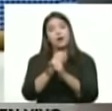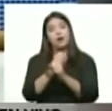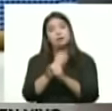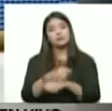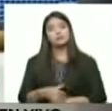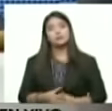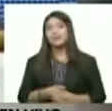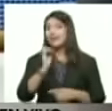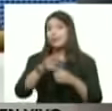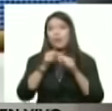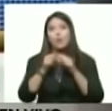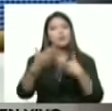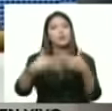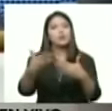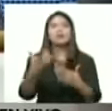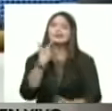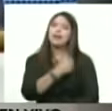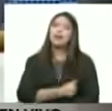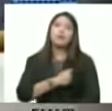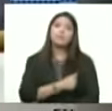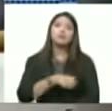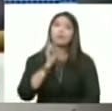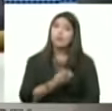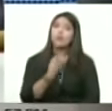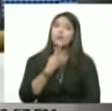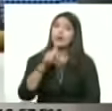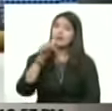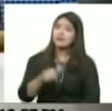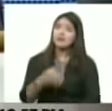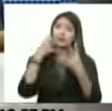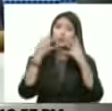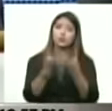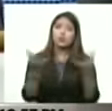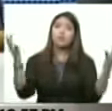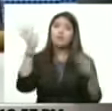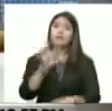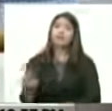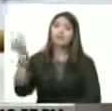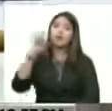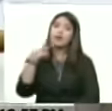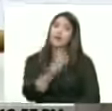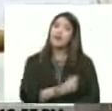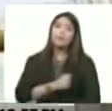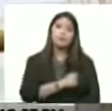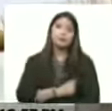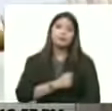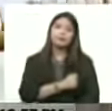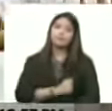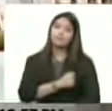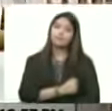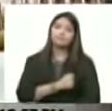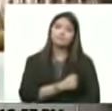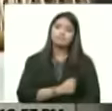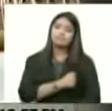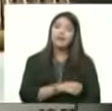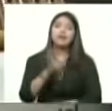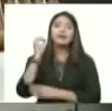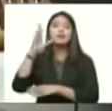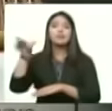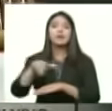detenernos. Yo lamento mucho, tengo que decirlo desde aquí, ante todo el país. Lamento mucho que la